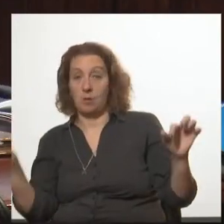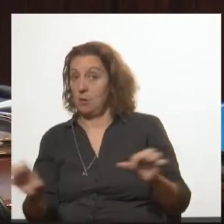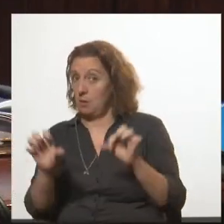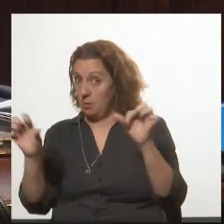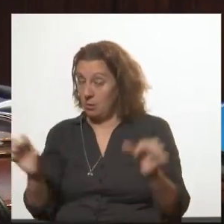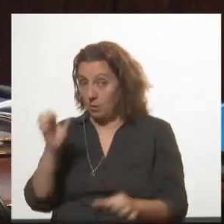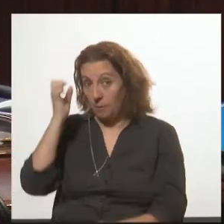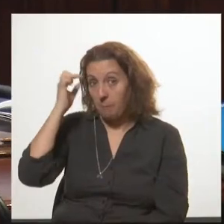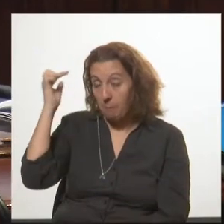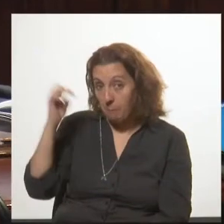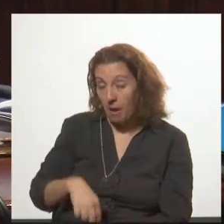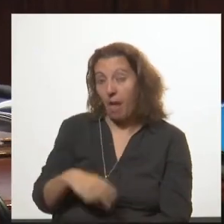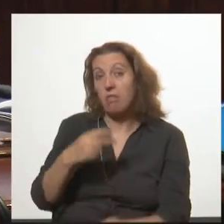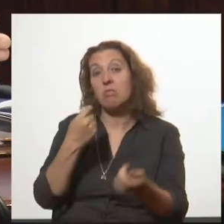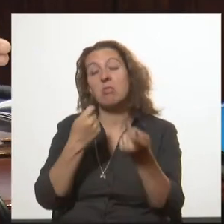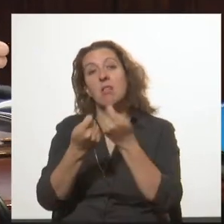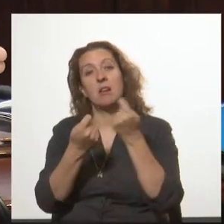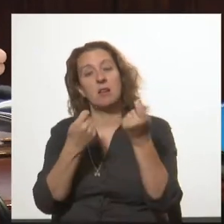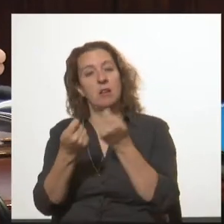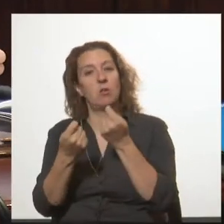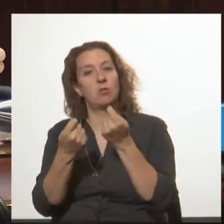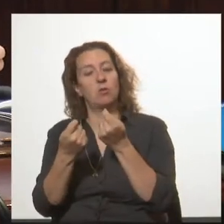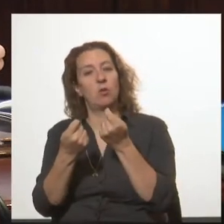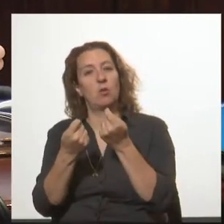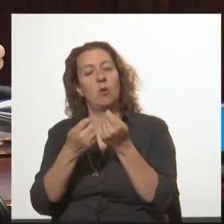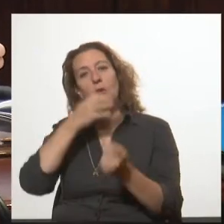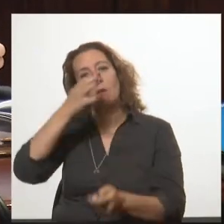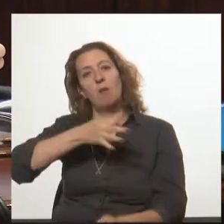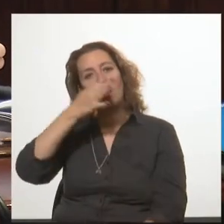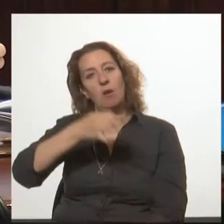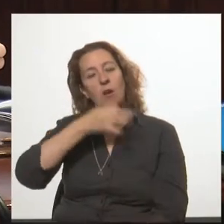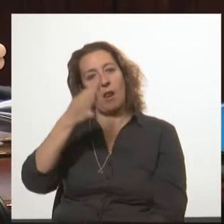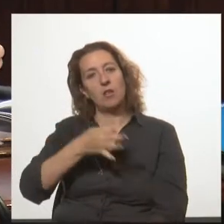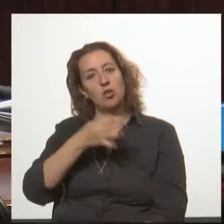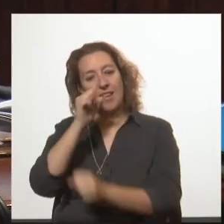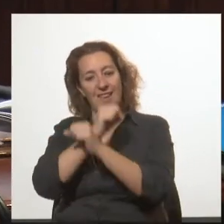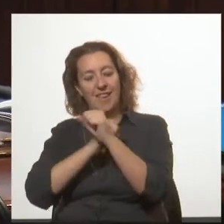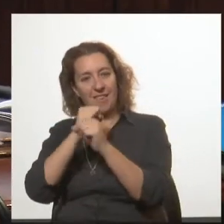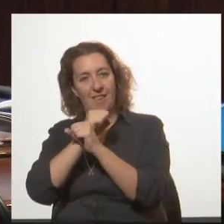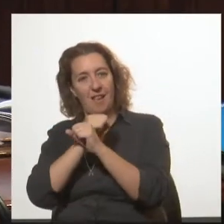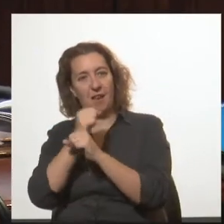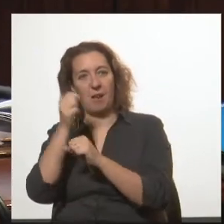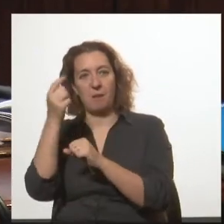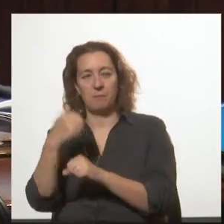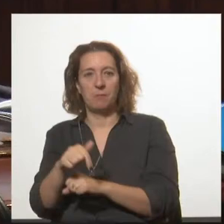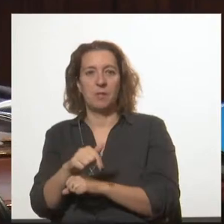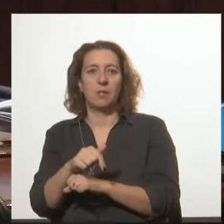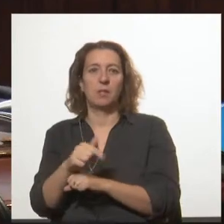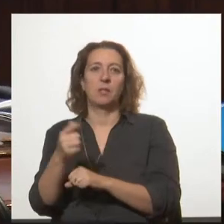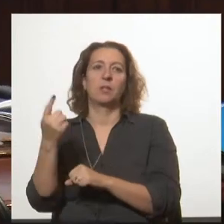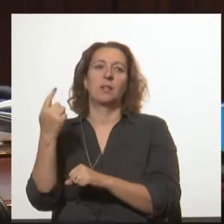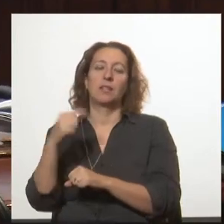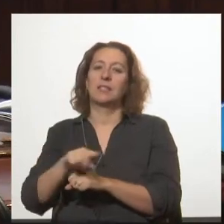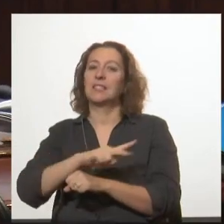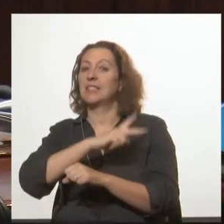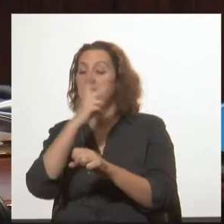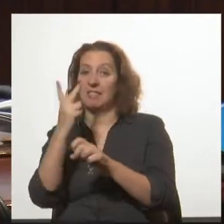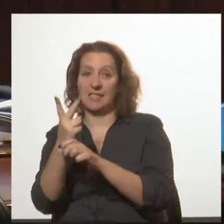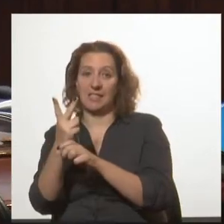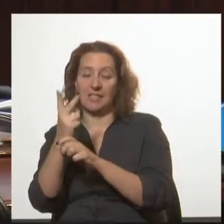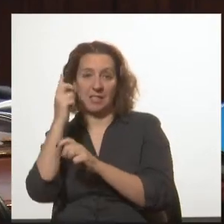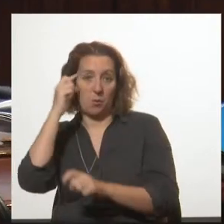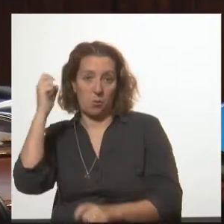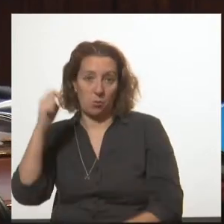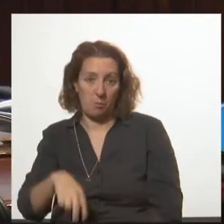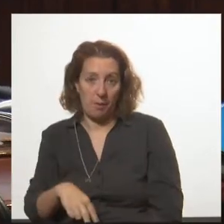plan de negocio a medida de las declaraciones de la ingeniera cosa pero no a medida de la realidad este segundo plan que tampoco se